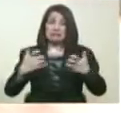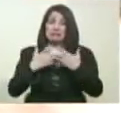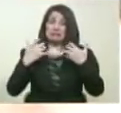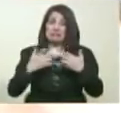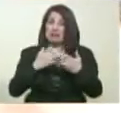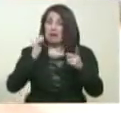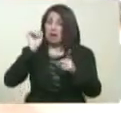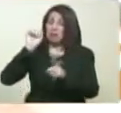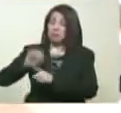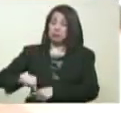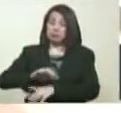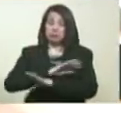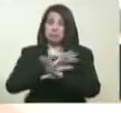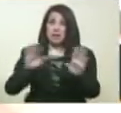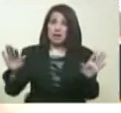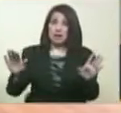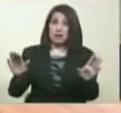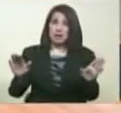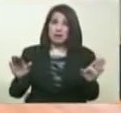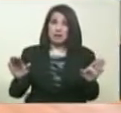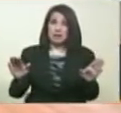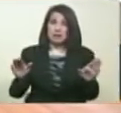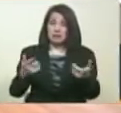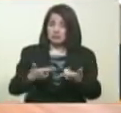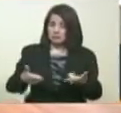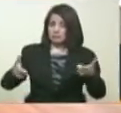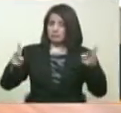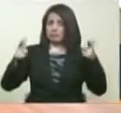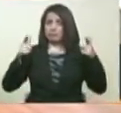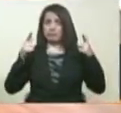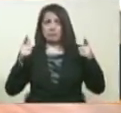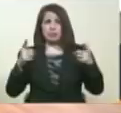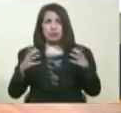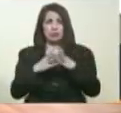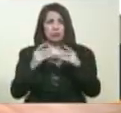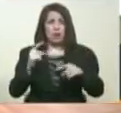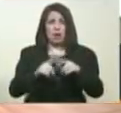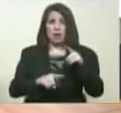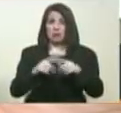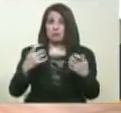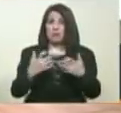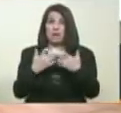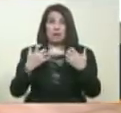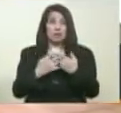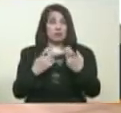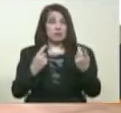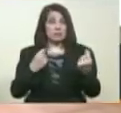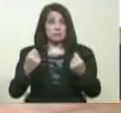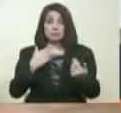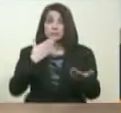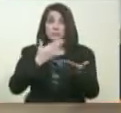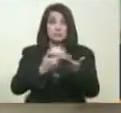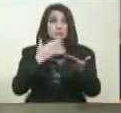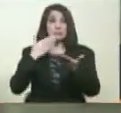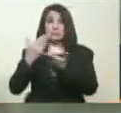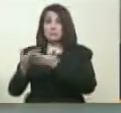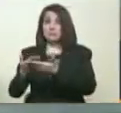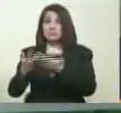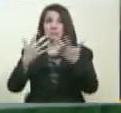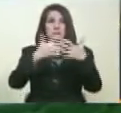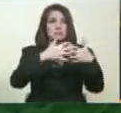como un lastre que hay todos los mecanismos de la guerra. Yo le pido colaboración a los empresarios.